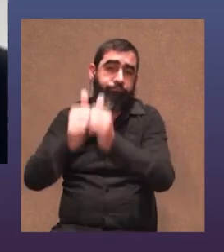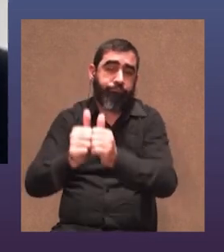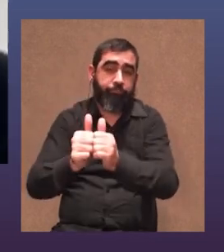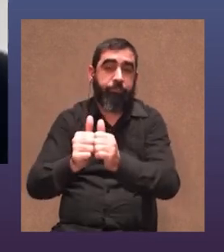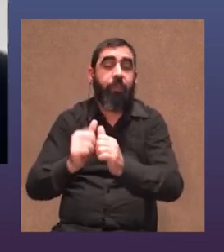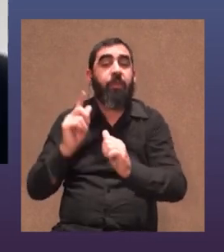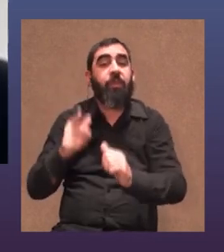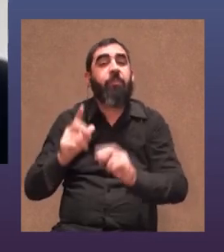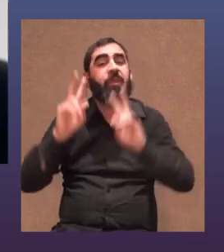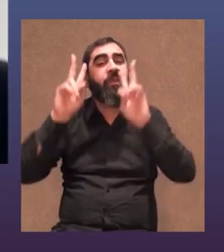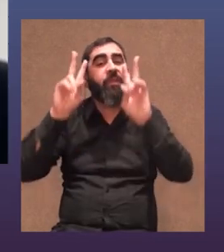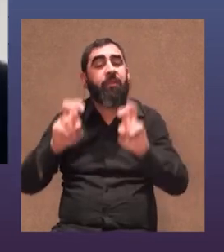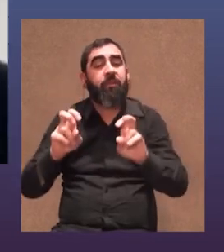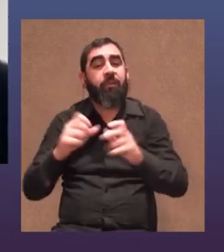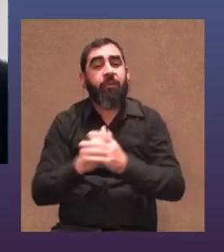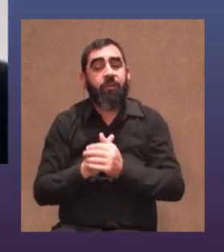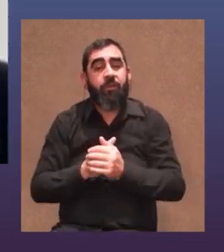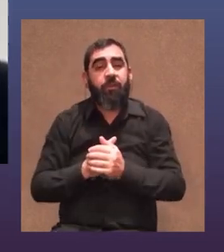respecto